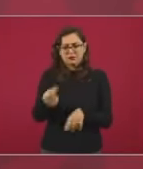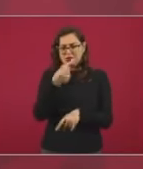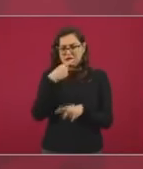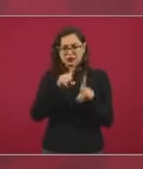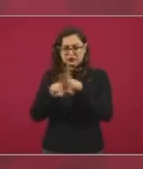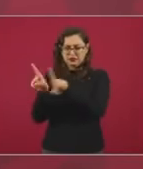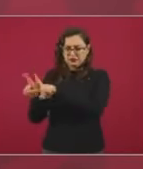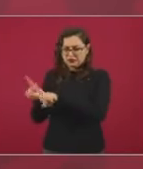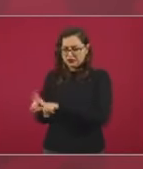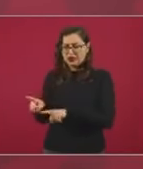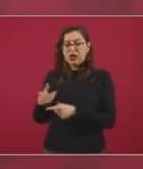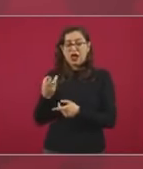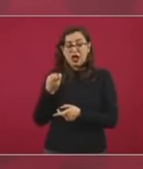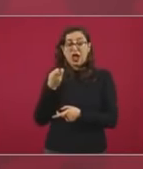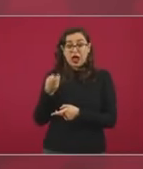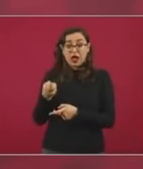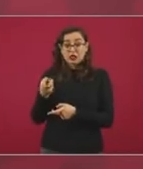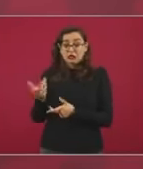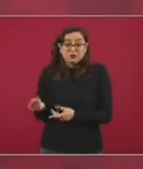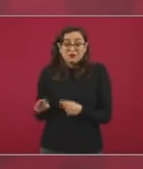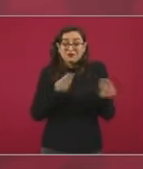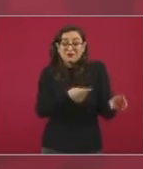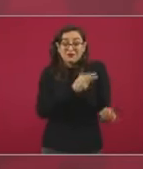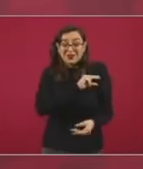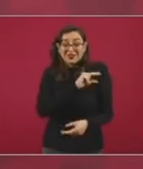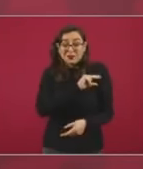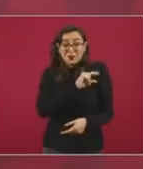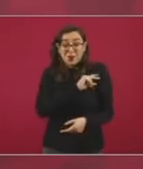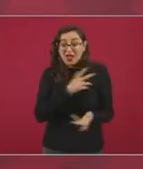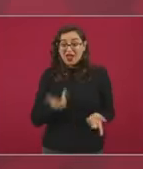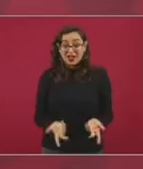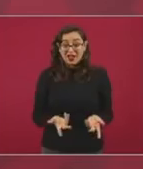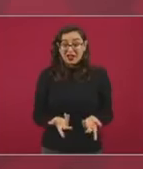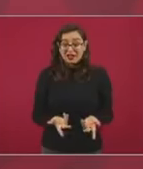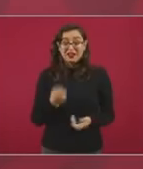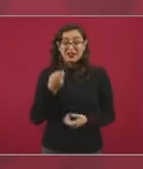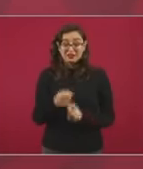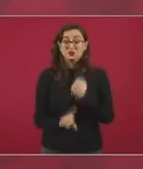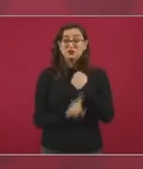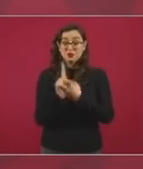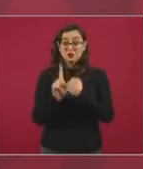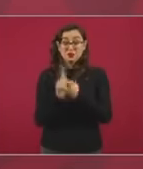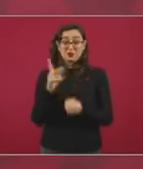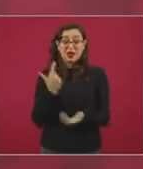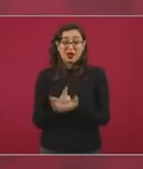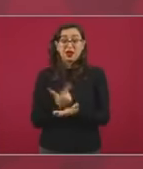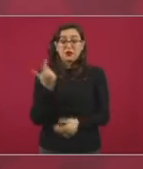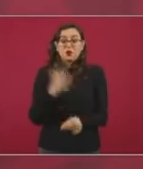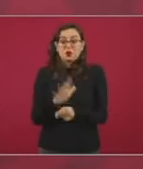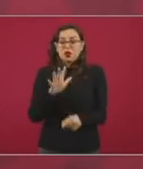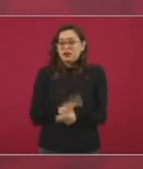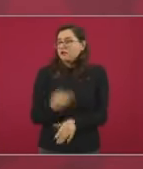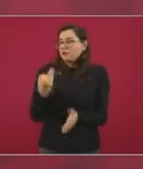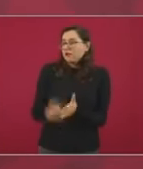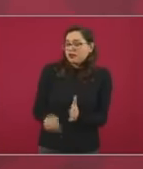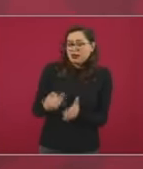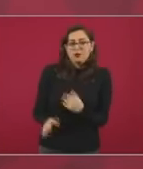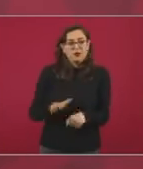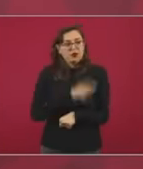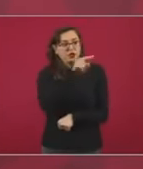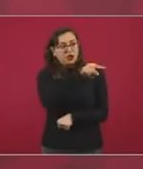la alimentación parenteral. Esto lo tenemos subrogado, y entonces uno de los problemas de los cuellos de botella muchas veces está ahí, en